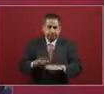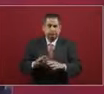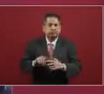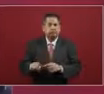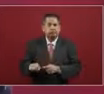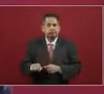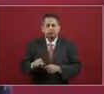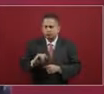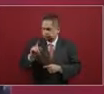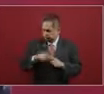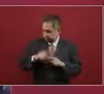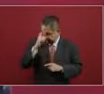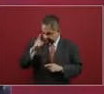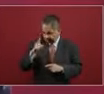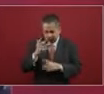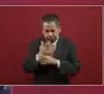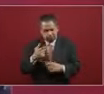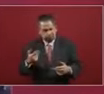al autor